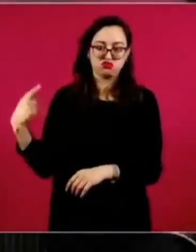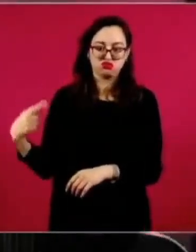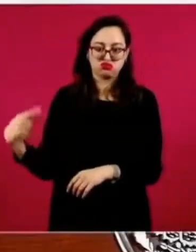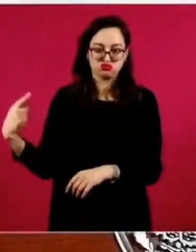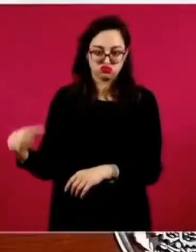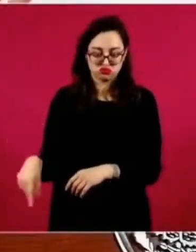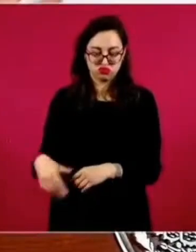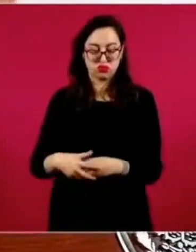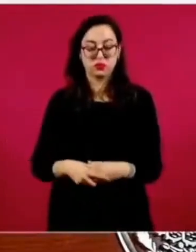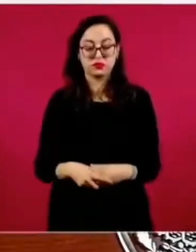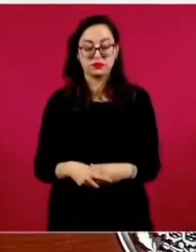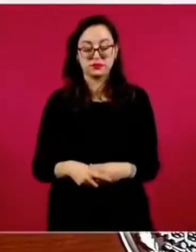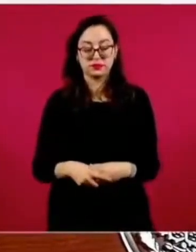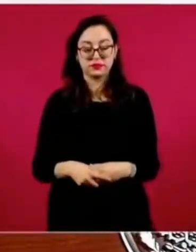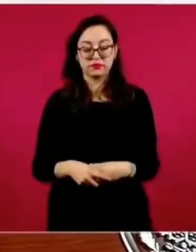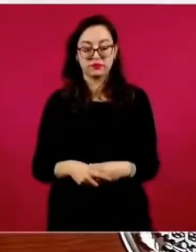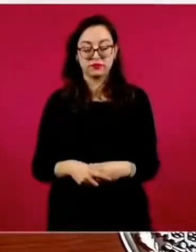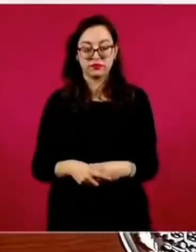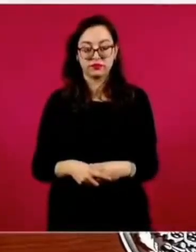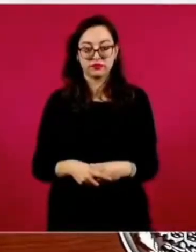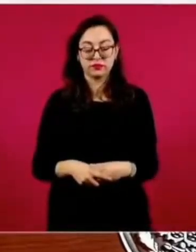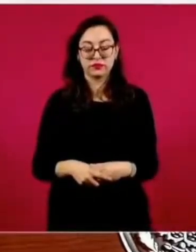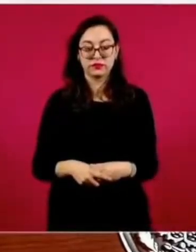Entonces se mantiene,